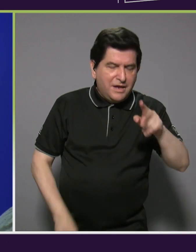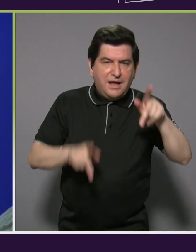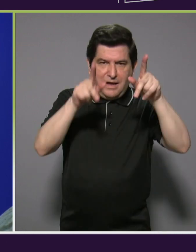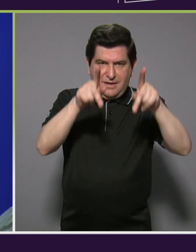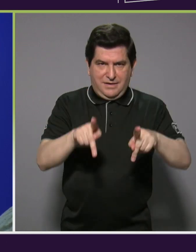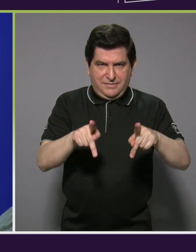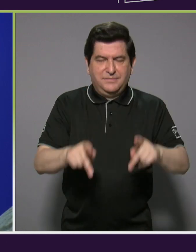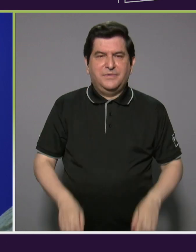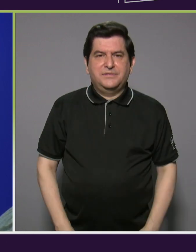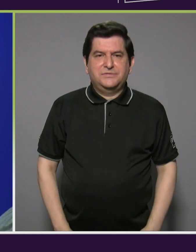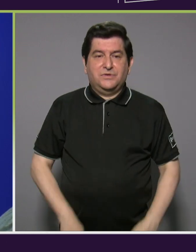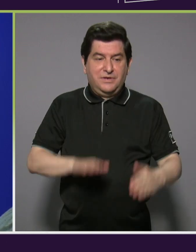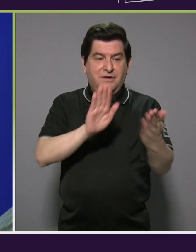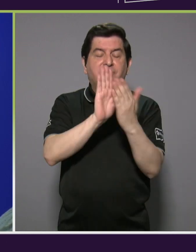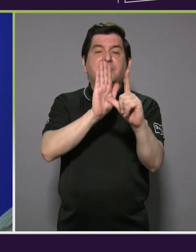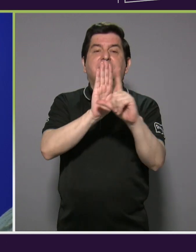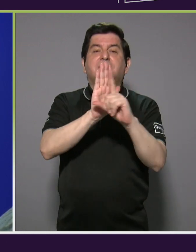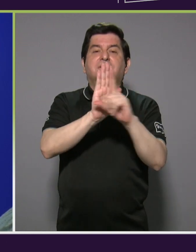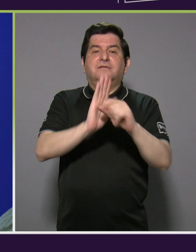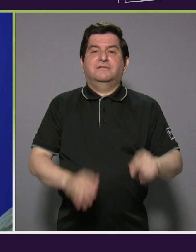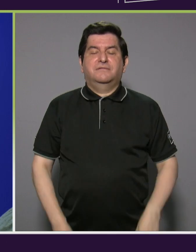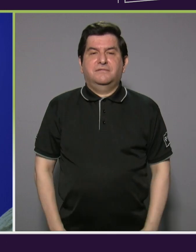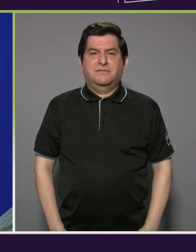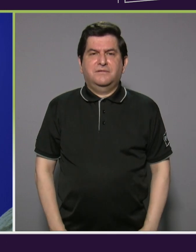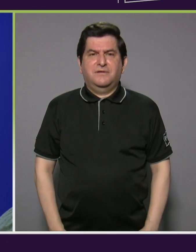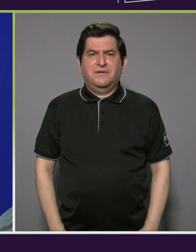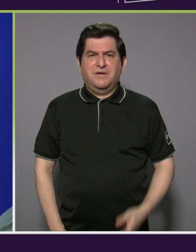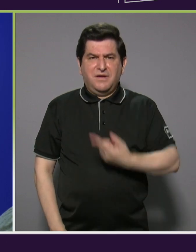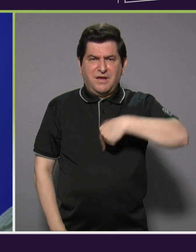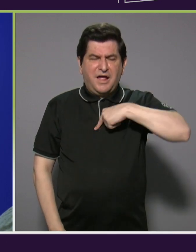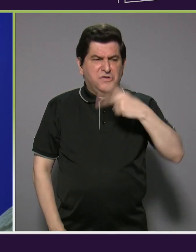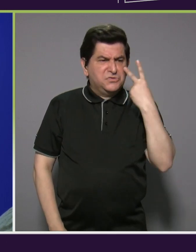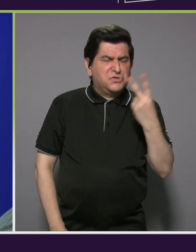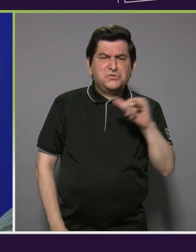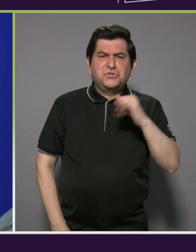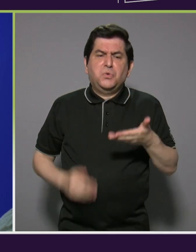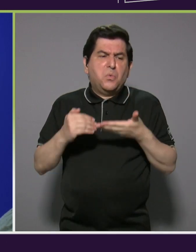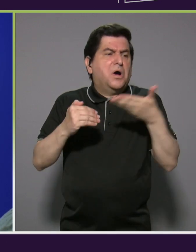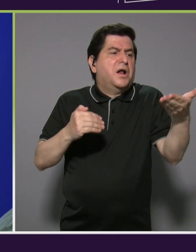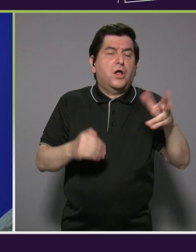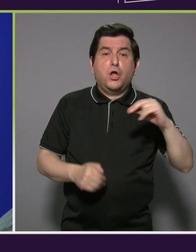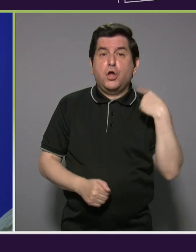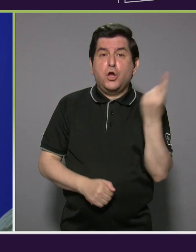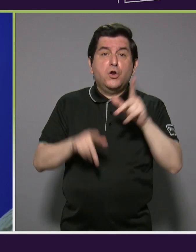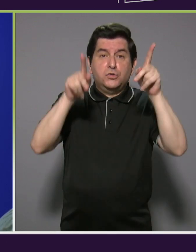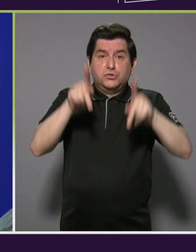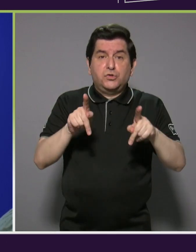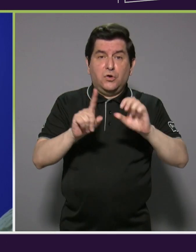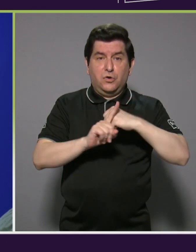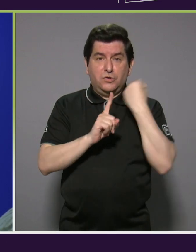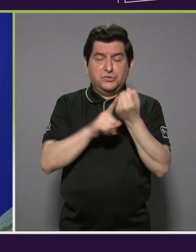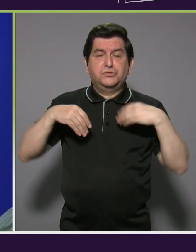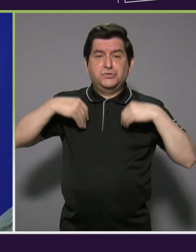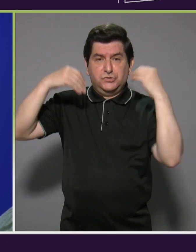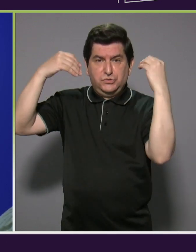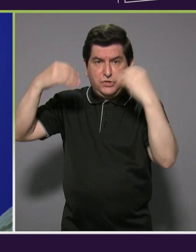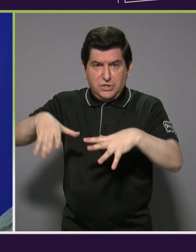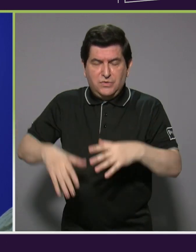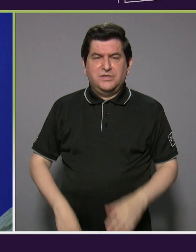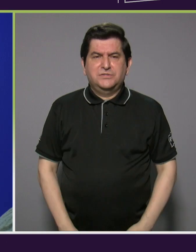personas ante la ley. Somos tratados como objetos, y vean que no solo las personas en situación de abandono, donde